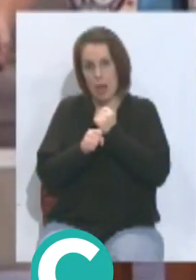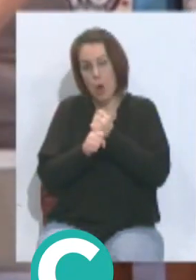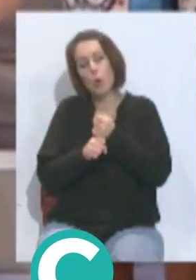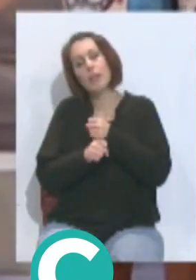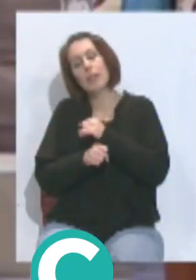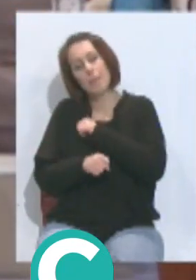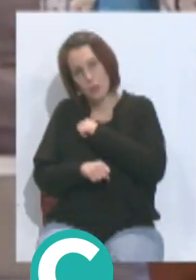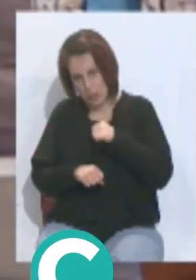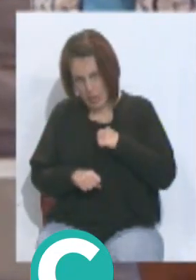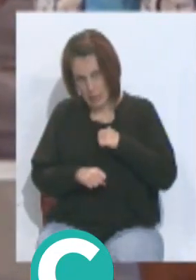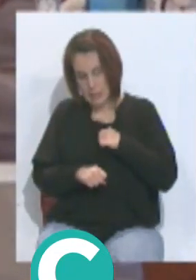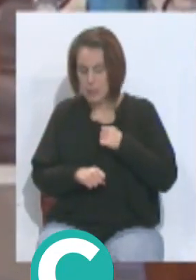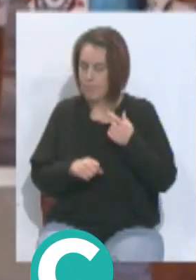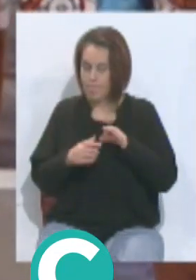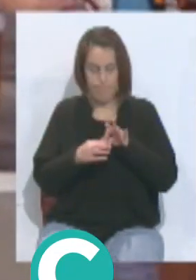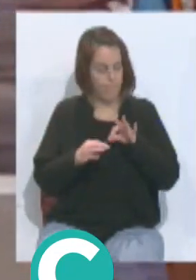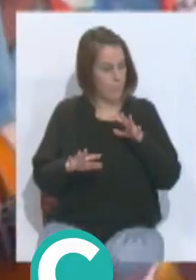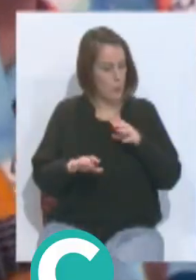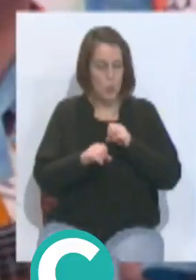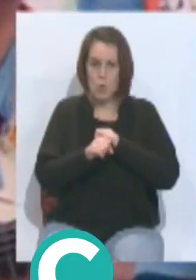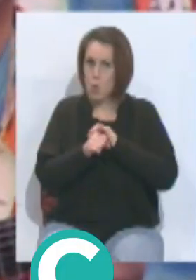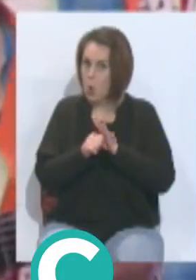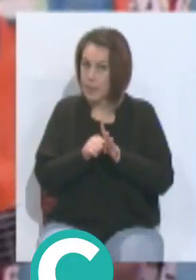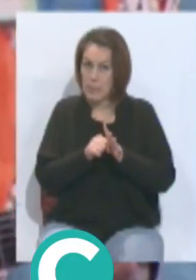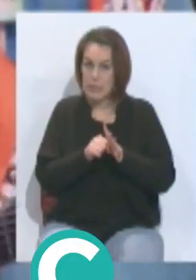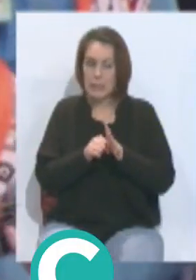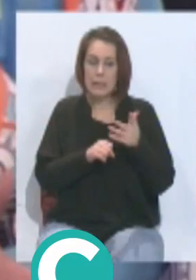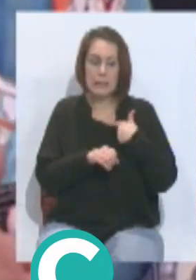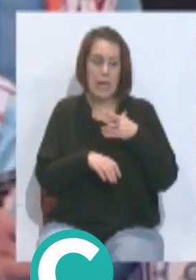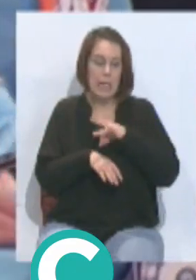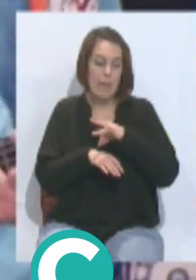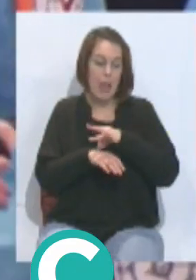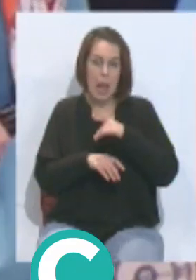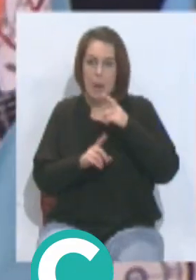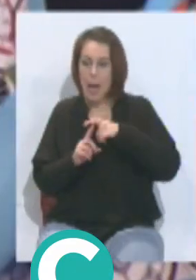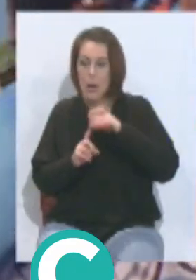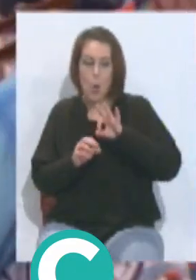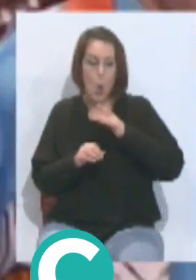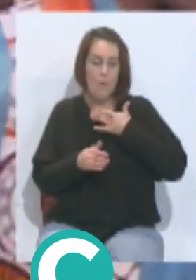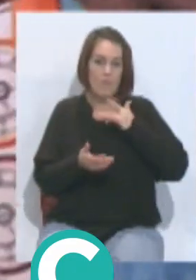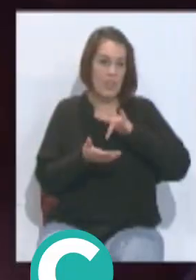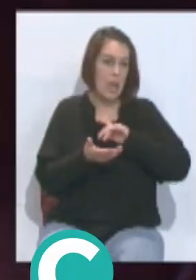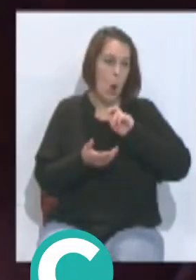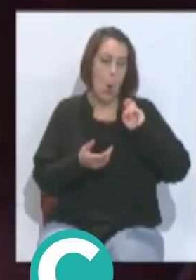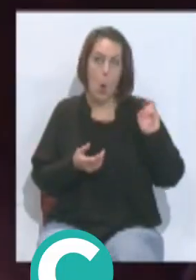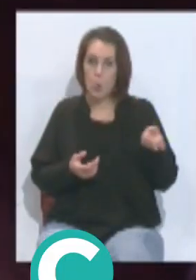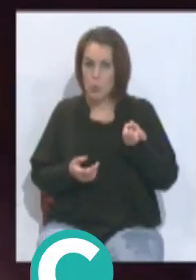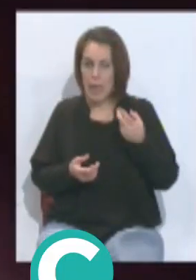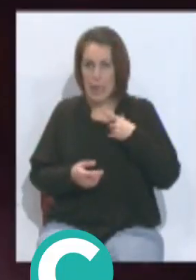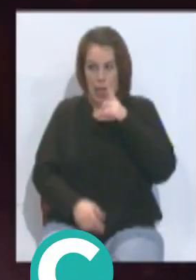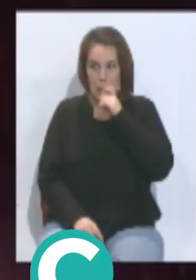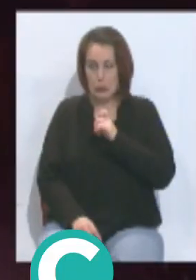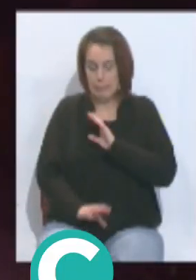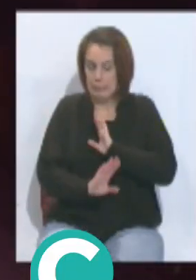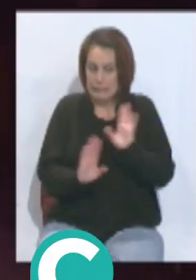y personales, no tiene nada que ver con el COVID ni que el carnaval sea en mayo o en alguna otra fecha del